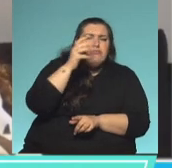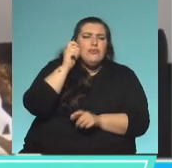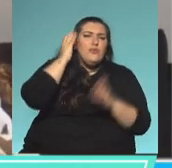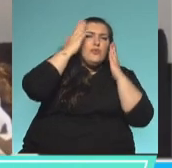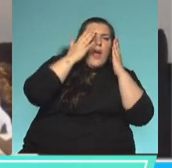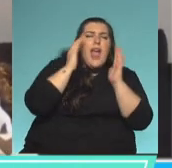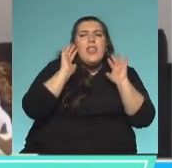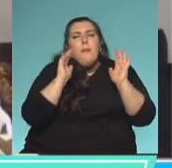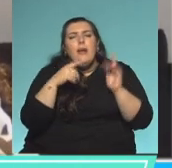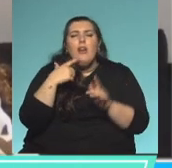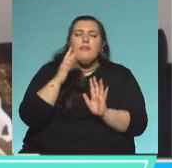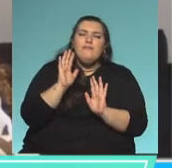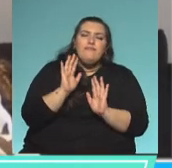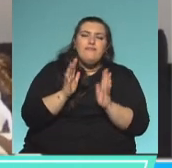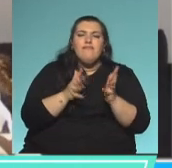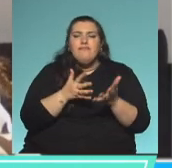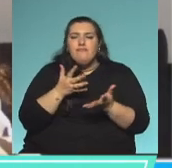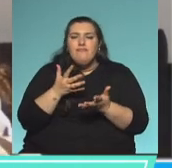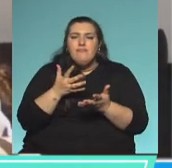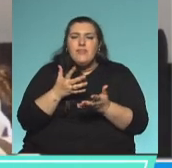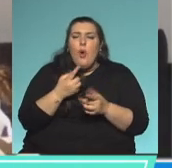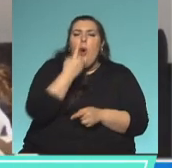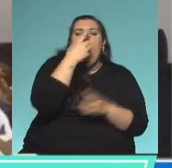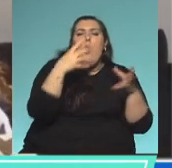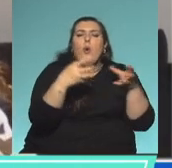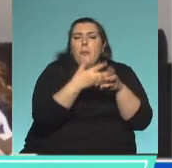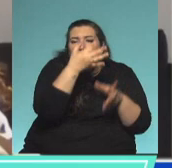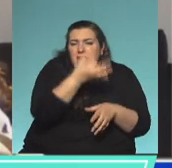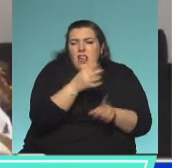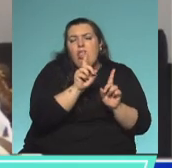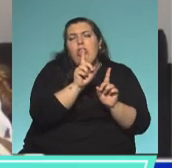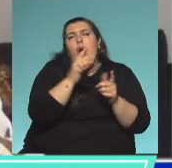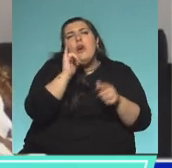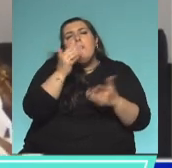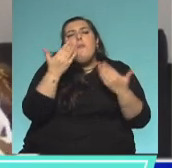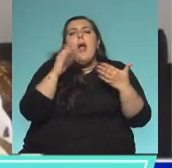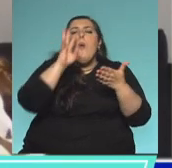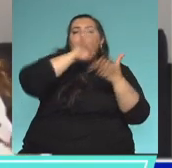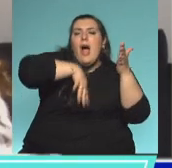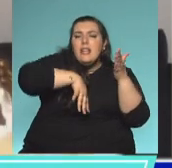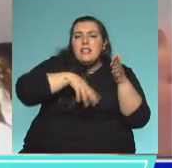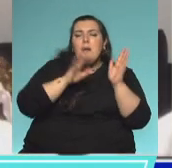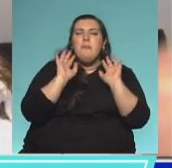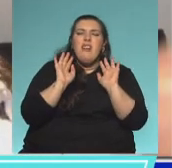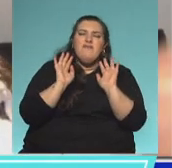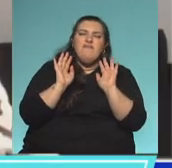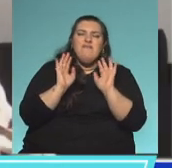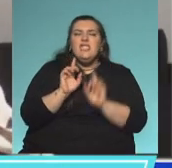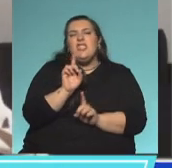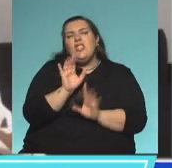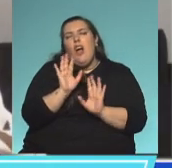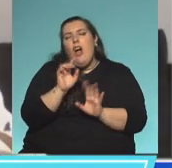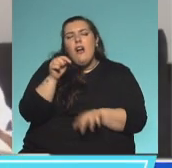en especial no tengo, capaz te diría el Barça, ponele, pero realmente ya jugar en Europa es una